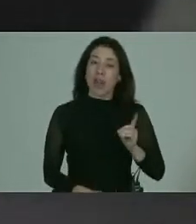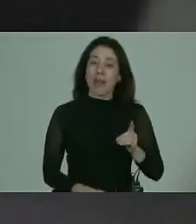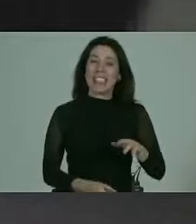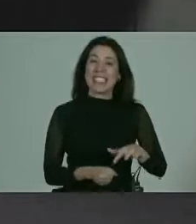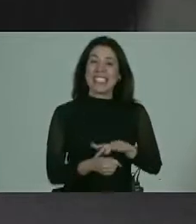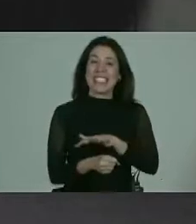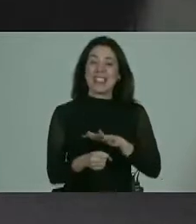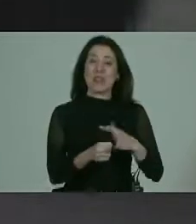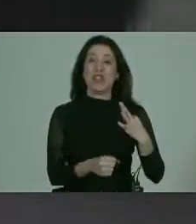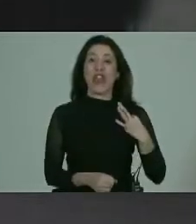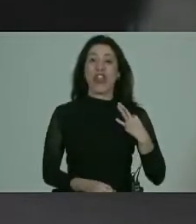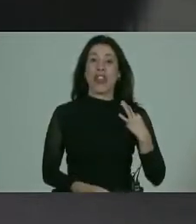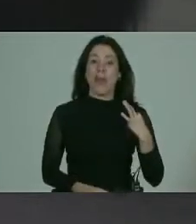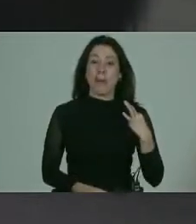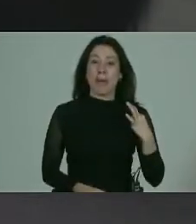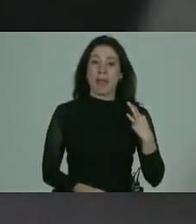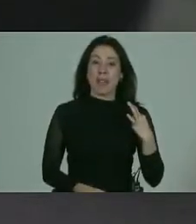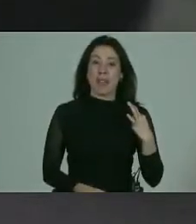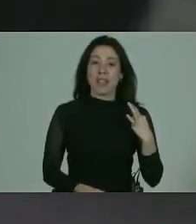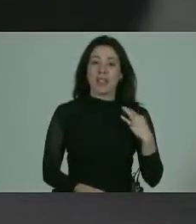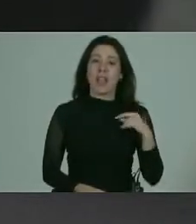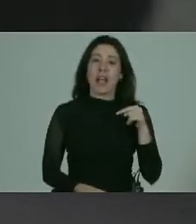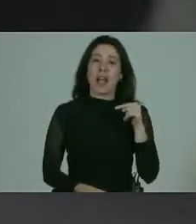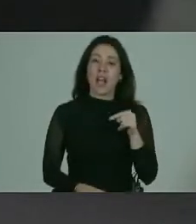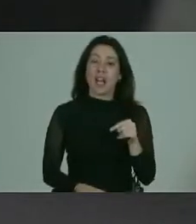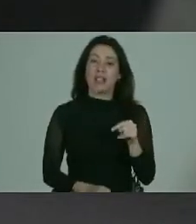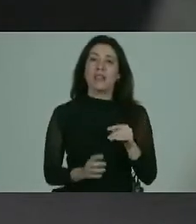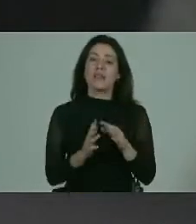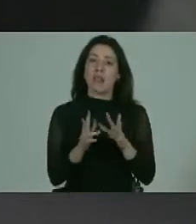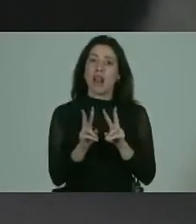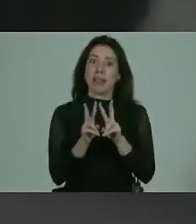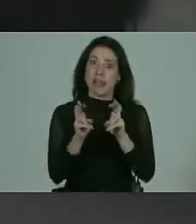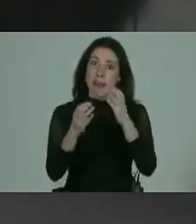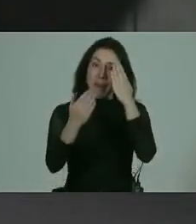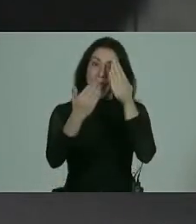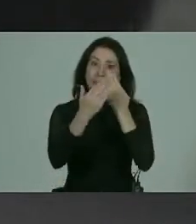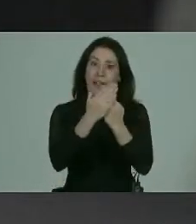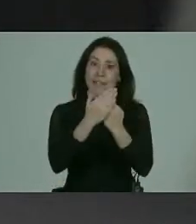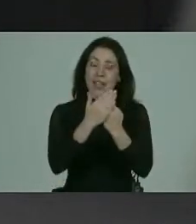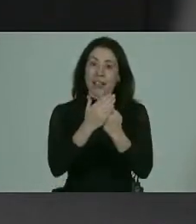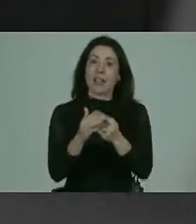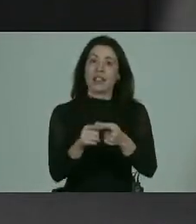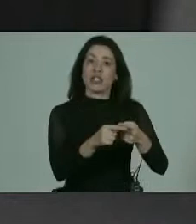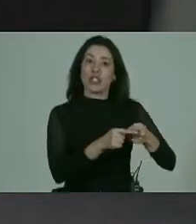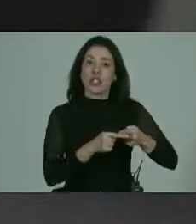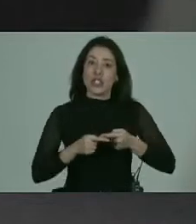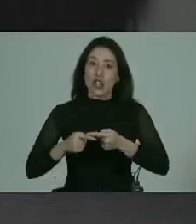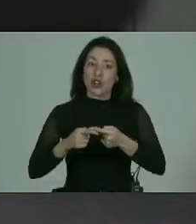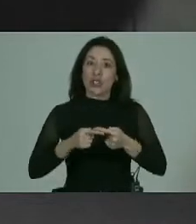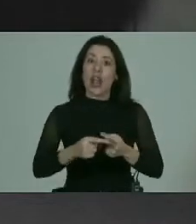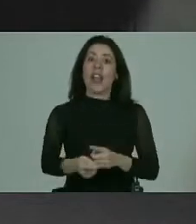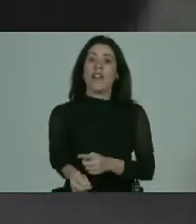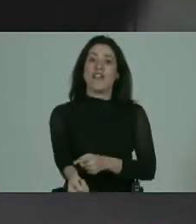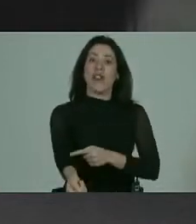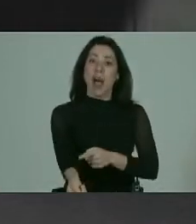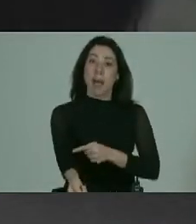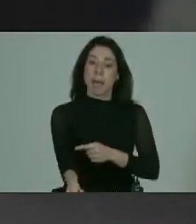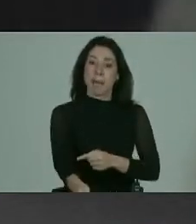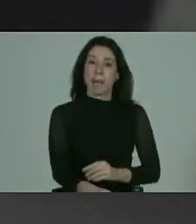situación de dependencia suele ser un gran tema de enfrentar tanto en lo social como en su familia